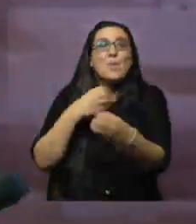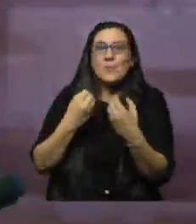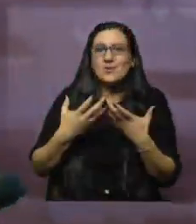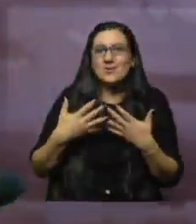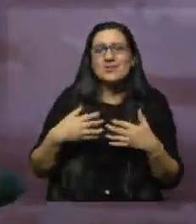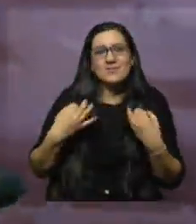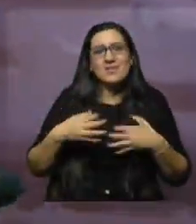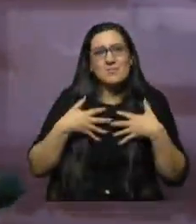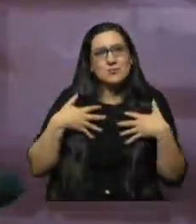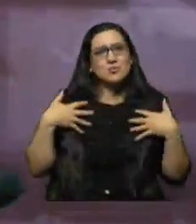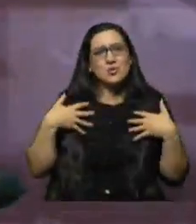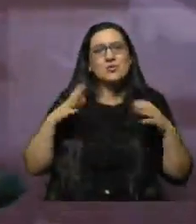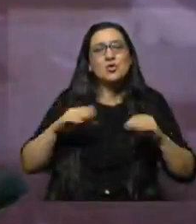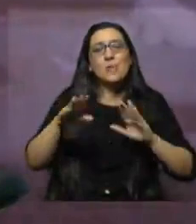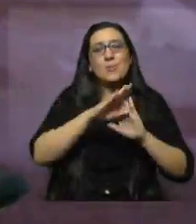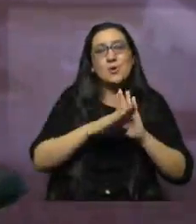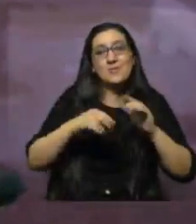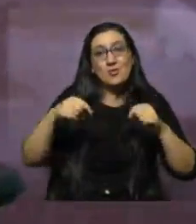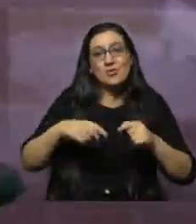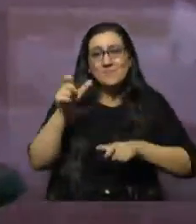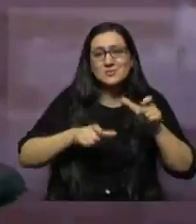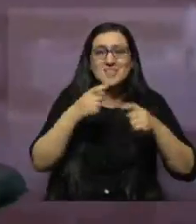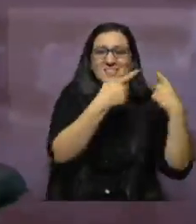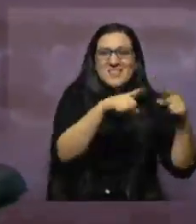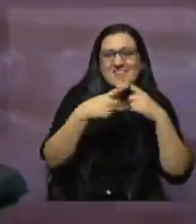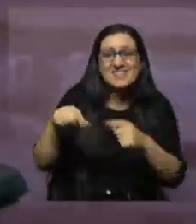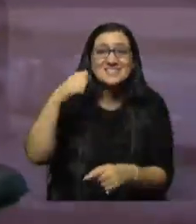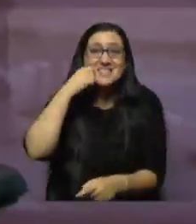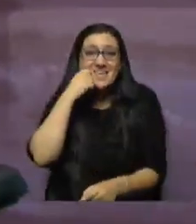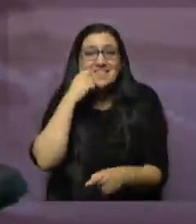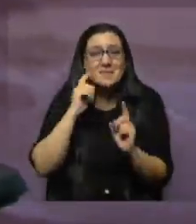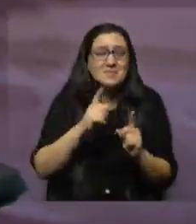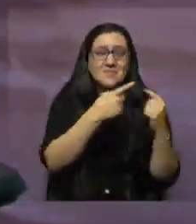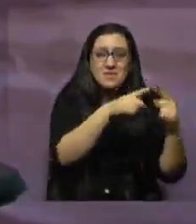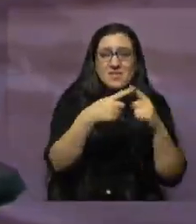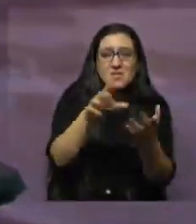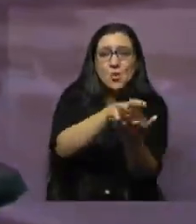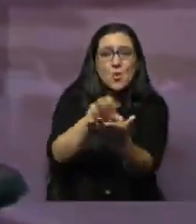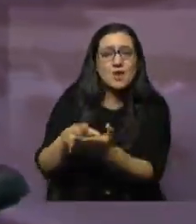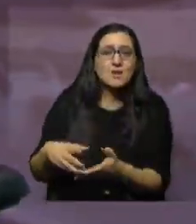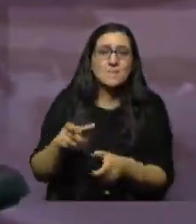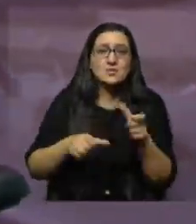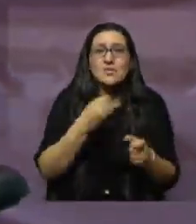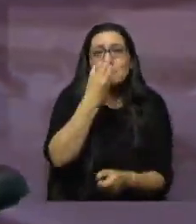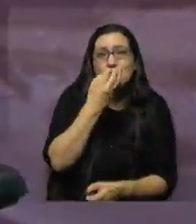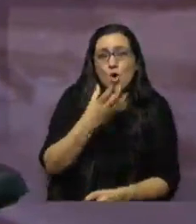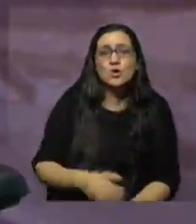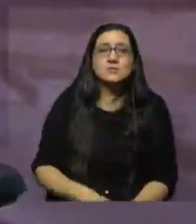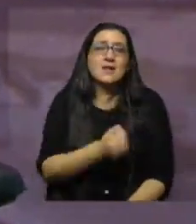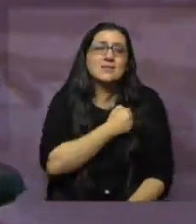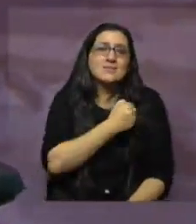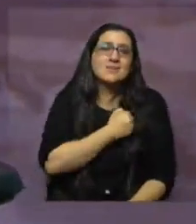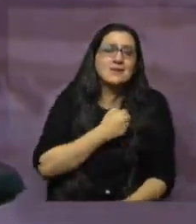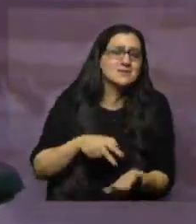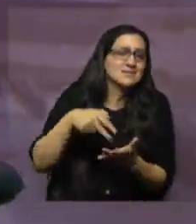emocionante todo lo que vivimos en el programa de hoy. De gente de todas las generaciones, de gente de todos los rincones del país, porque veíamos ahí gente de Flores, algunos identificamos el tono de la